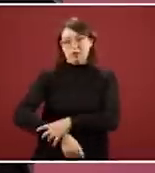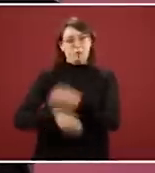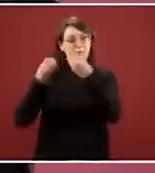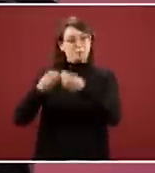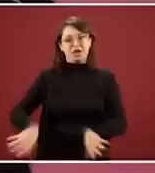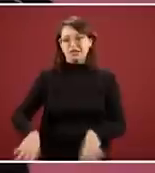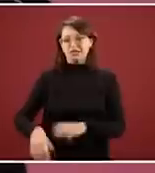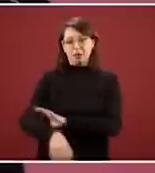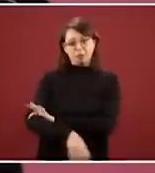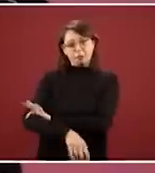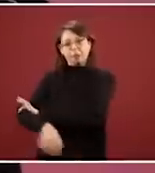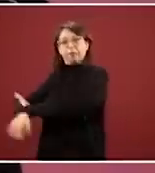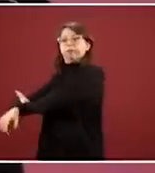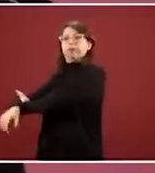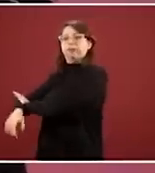Porque